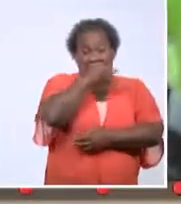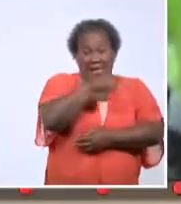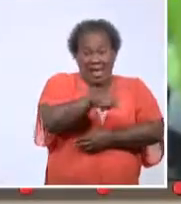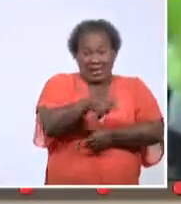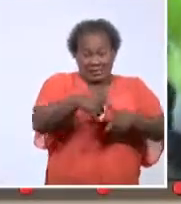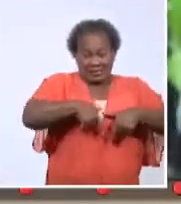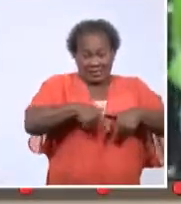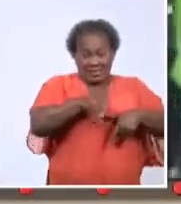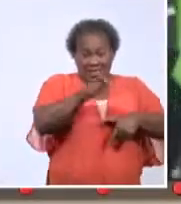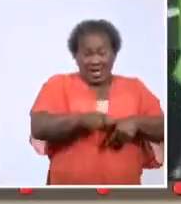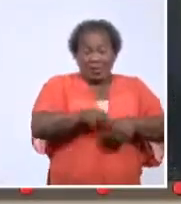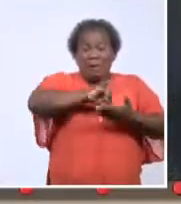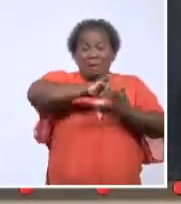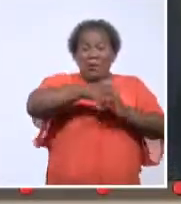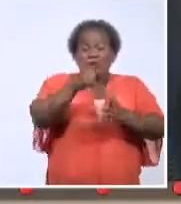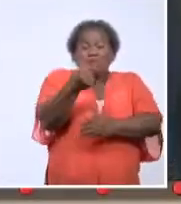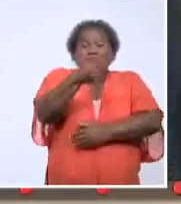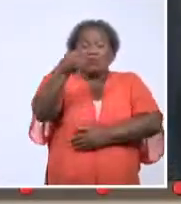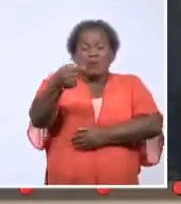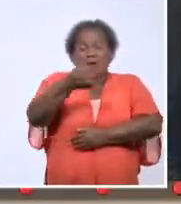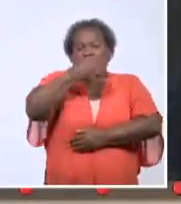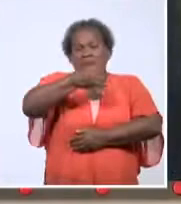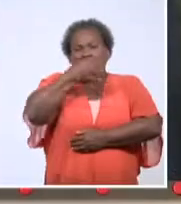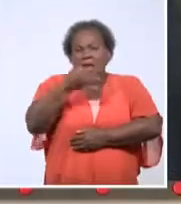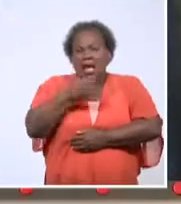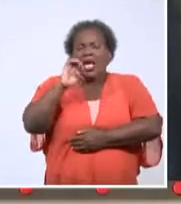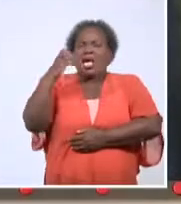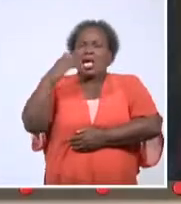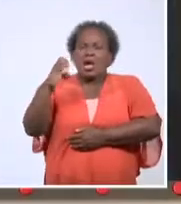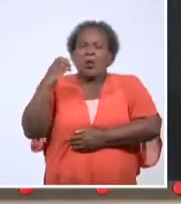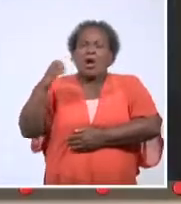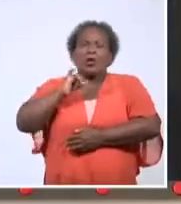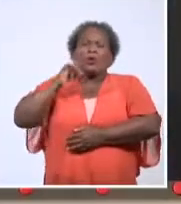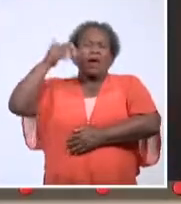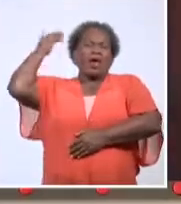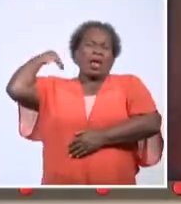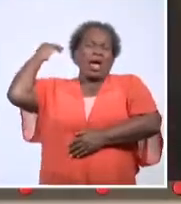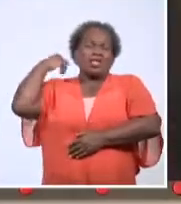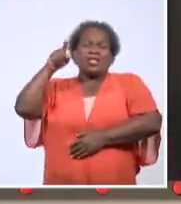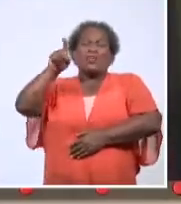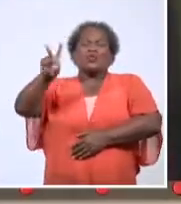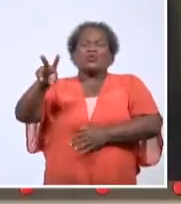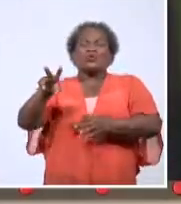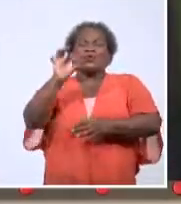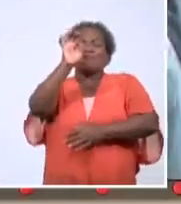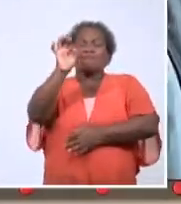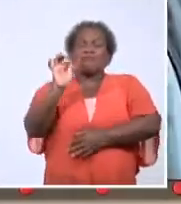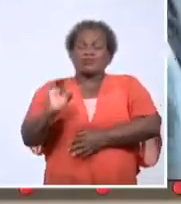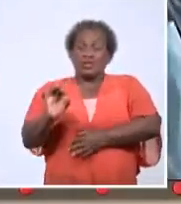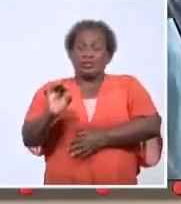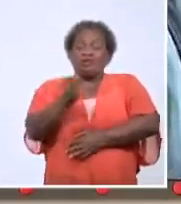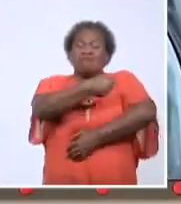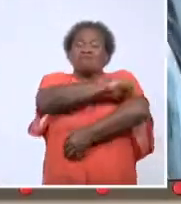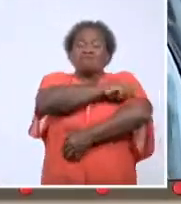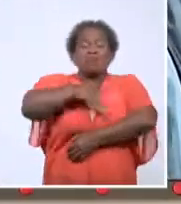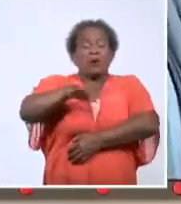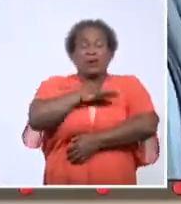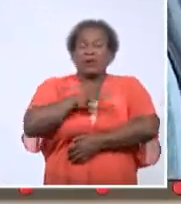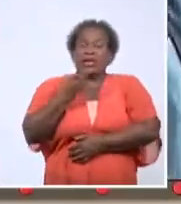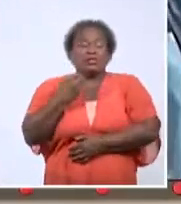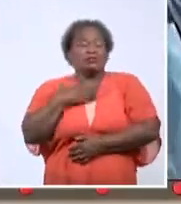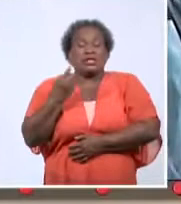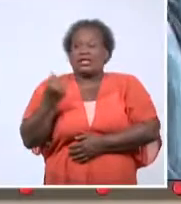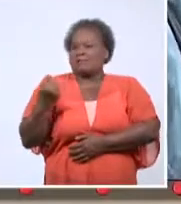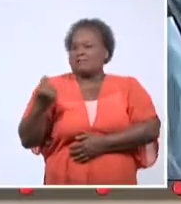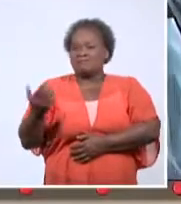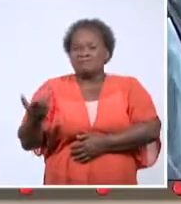hablará primero al Ecuador que puede nacer de nuevo, donde ese 12% de la población que hoy no cubre sus necesidades básicas lo logre